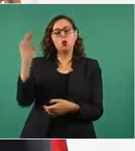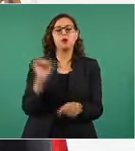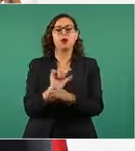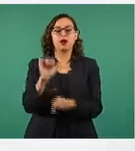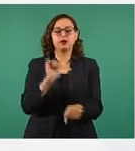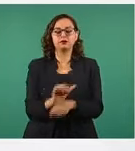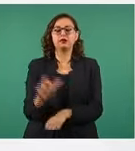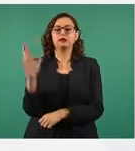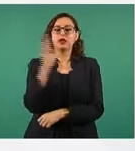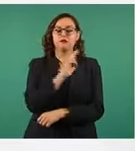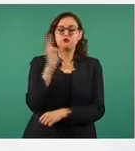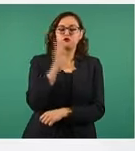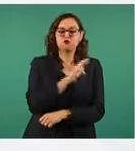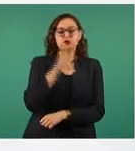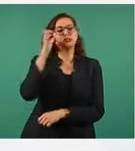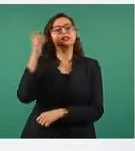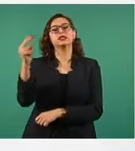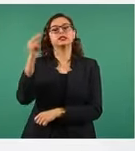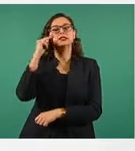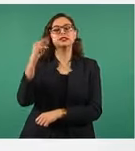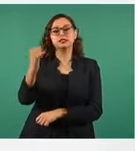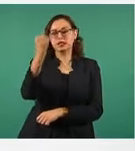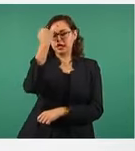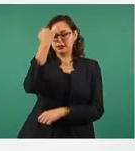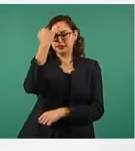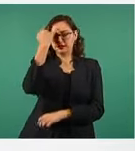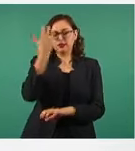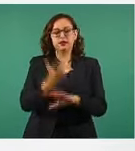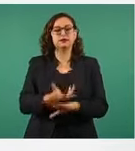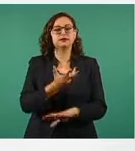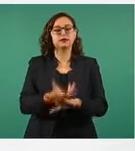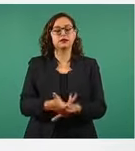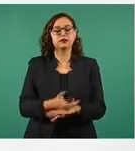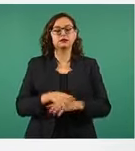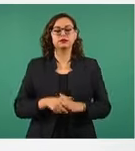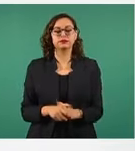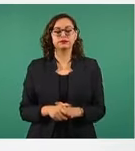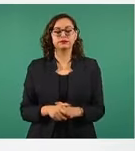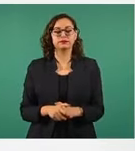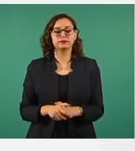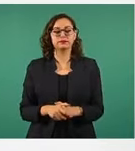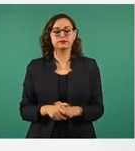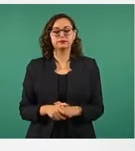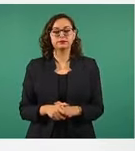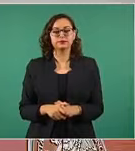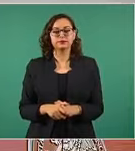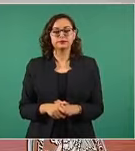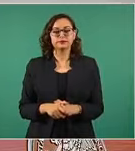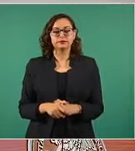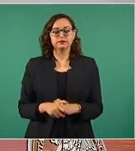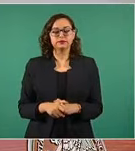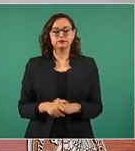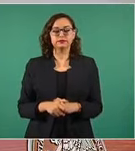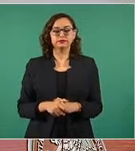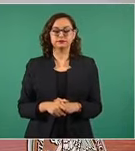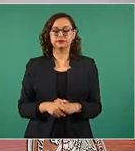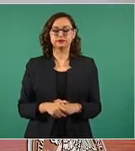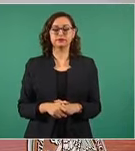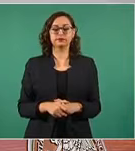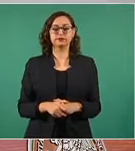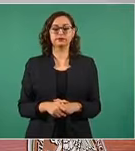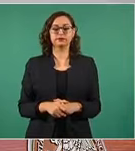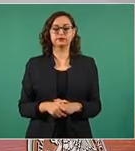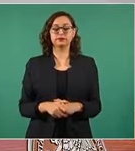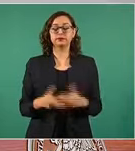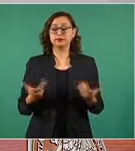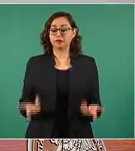China, India y Estados Unidos. Se ha vacunado al menos con una dosis